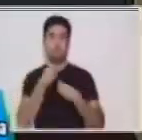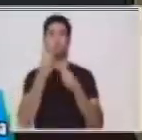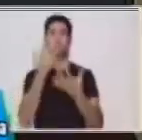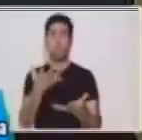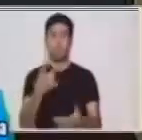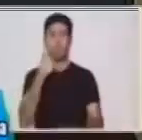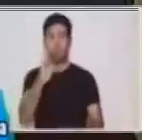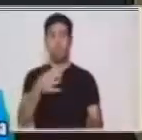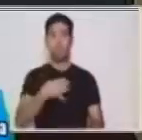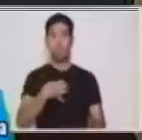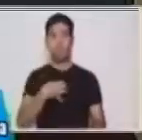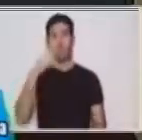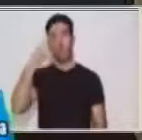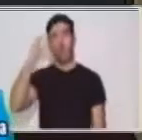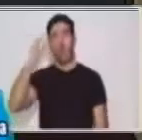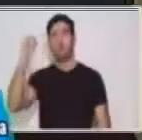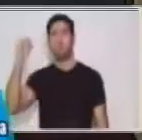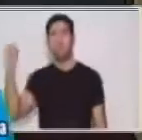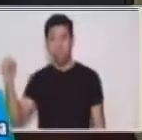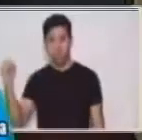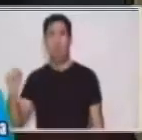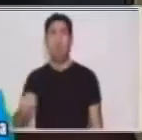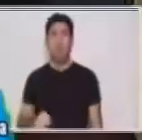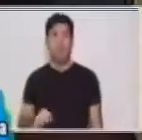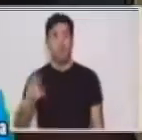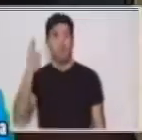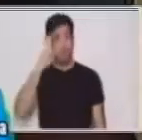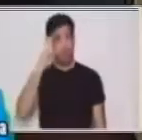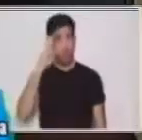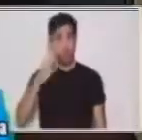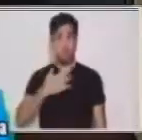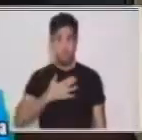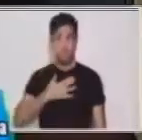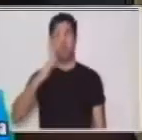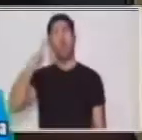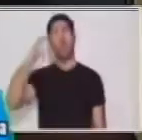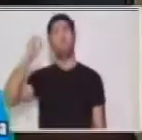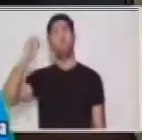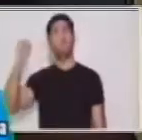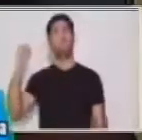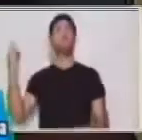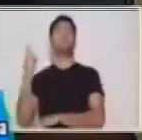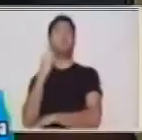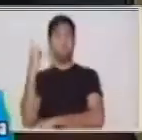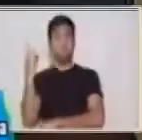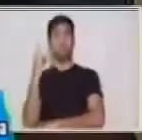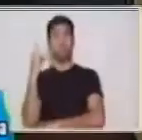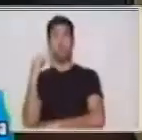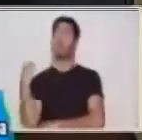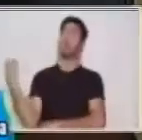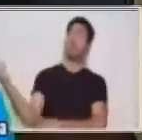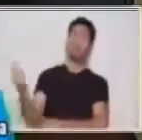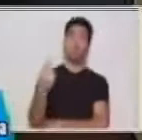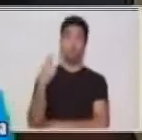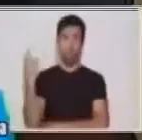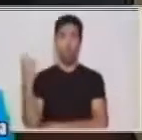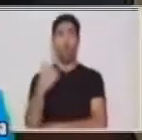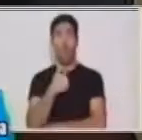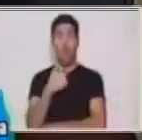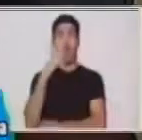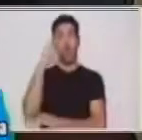tu opinión. Recuerda que nuestra opinión es muy importante. Todos tenemos una opinión respecto a un